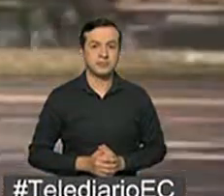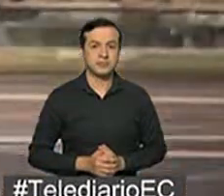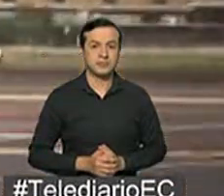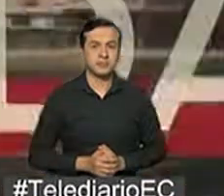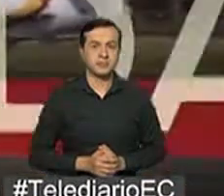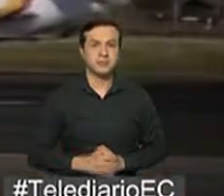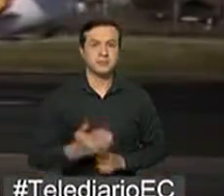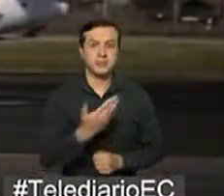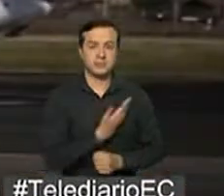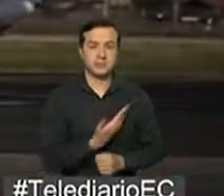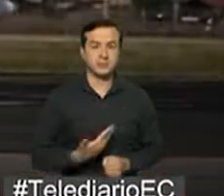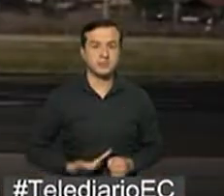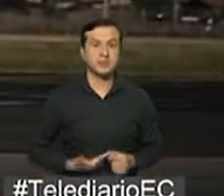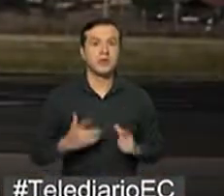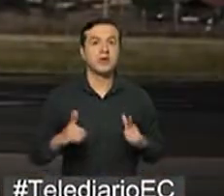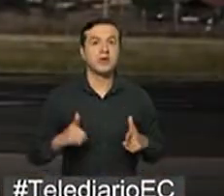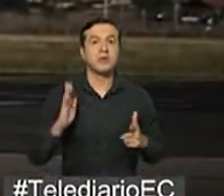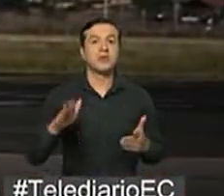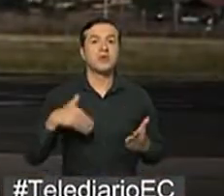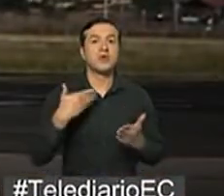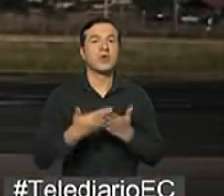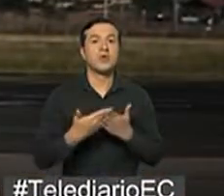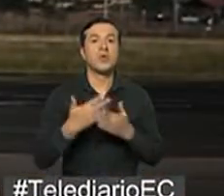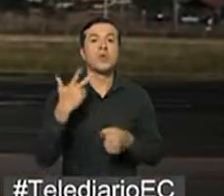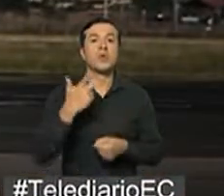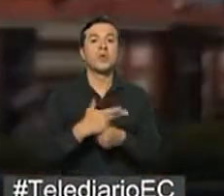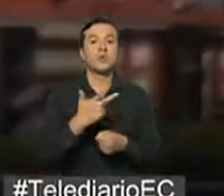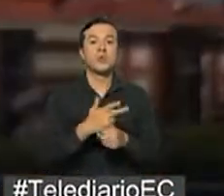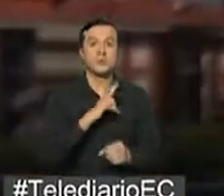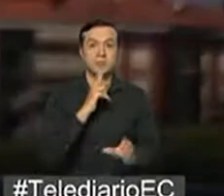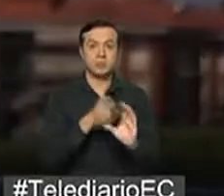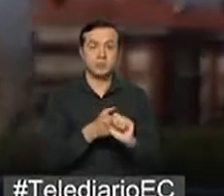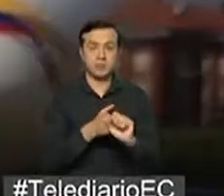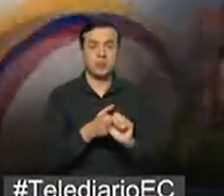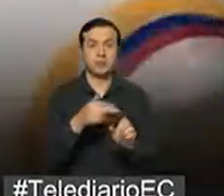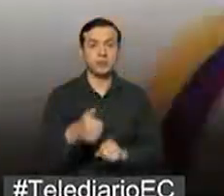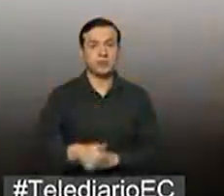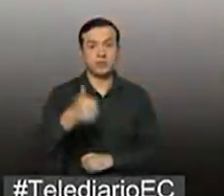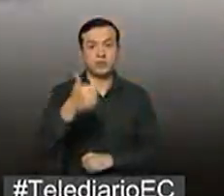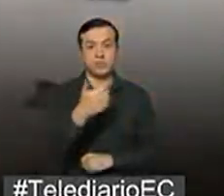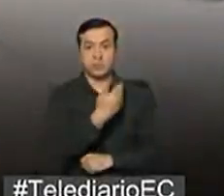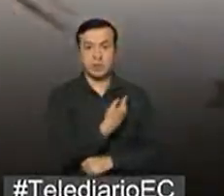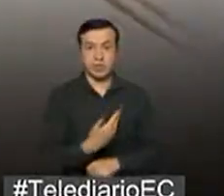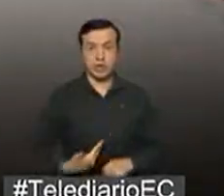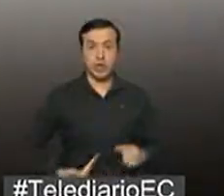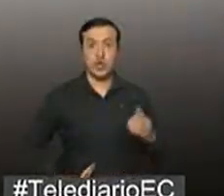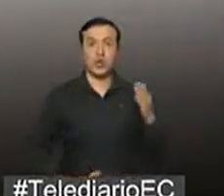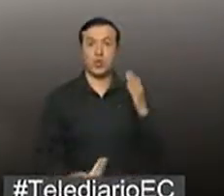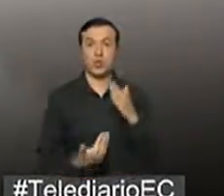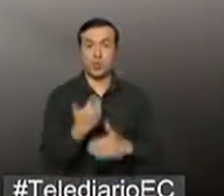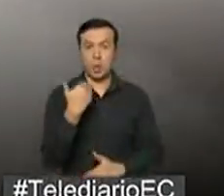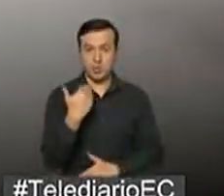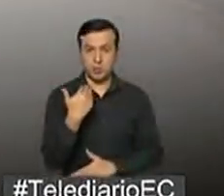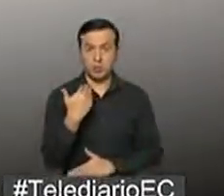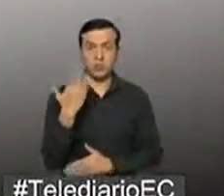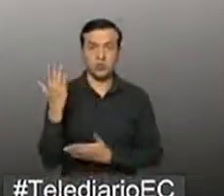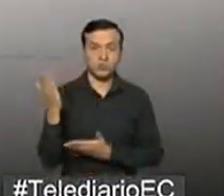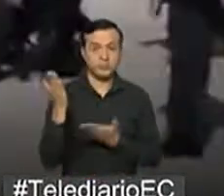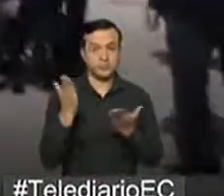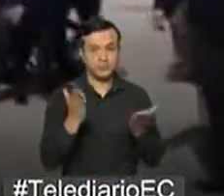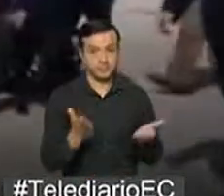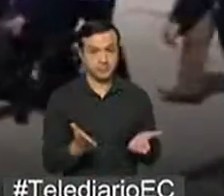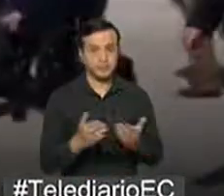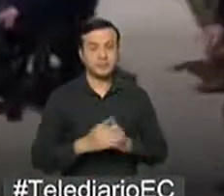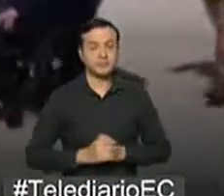el presidente de mingora no viajó a guatemala para asistir a la posición de alejandro giammatei como mandatario de la nación centroamericana